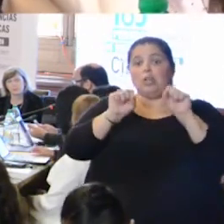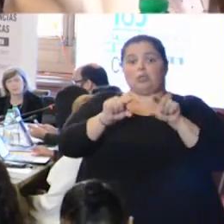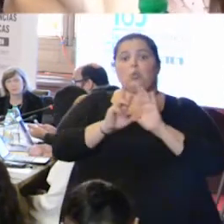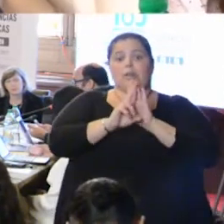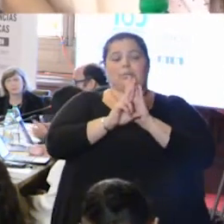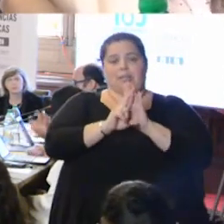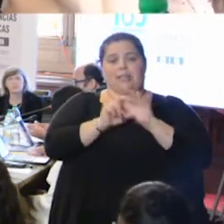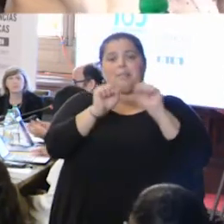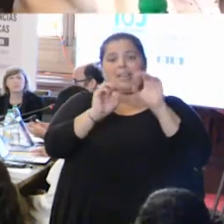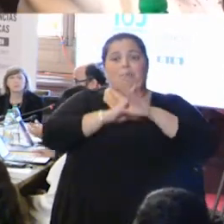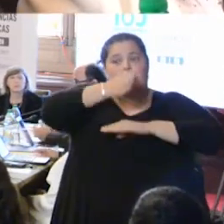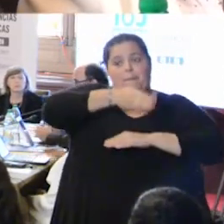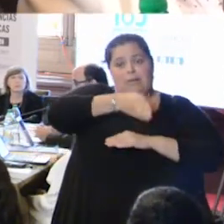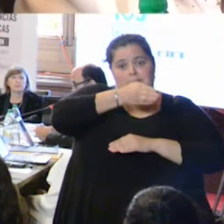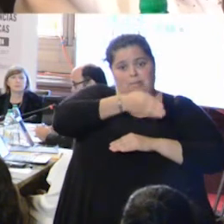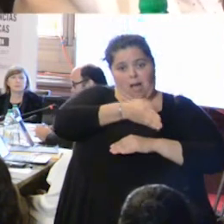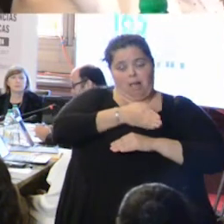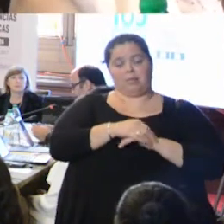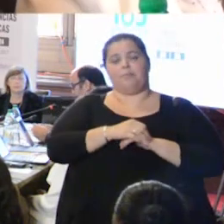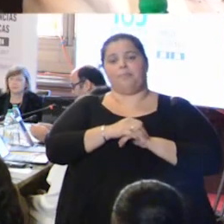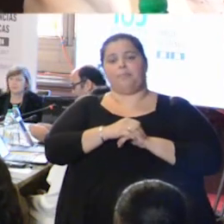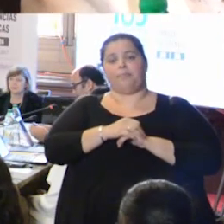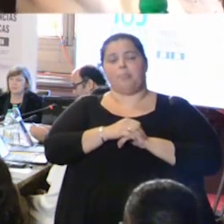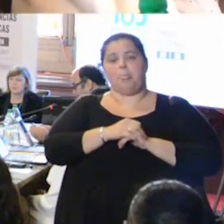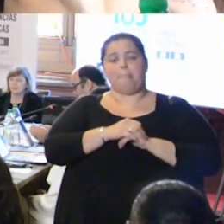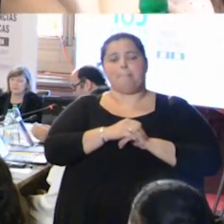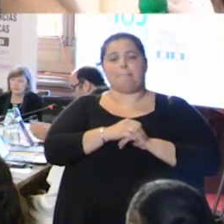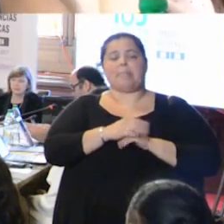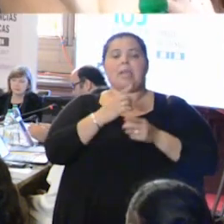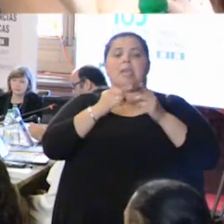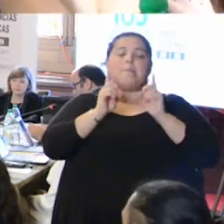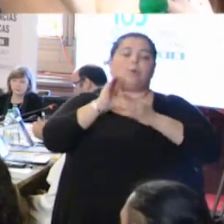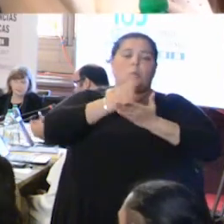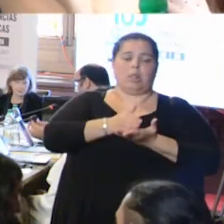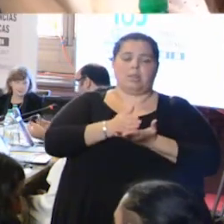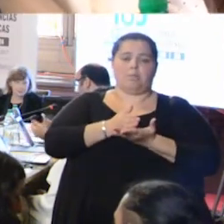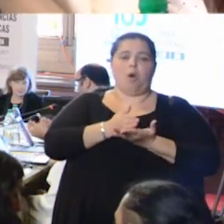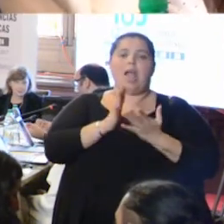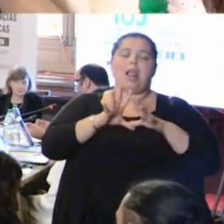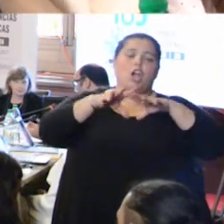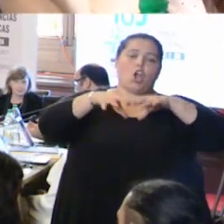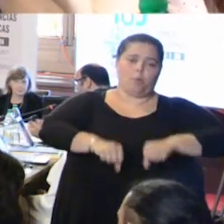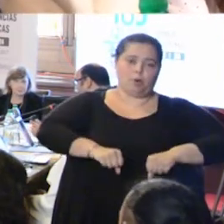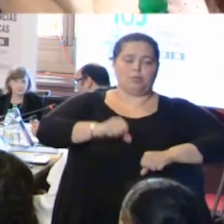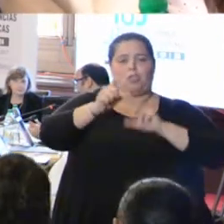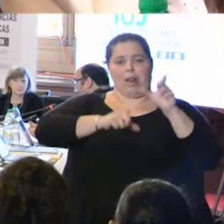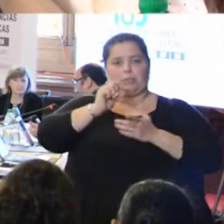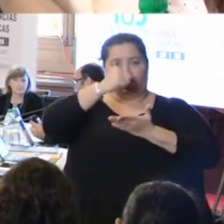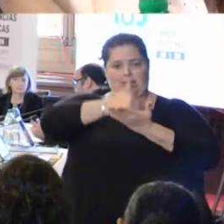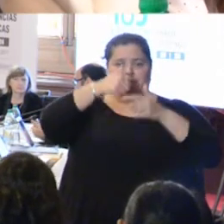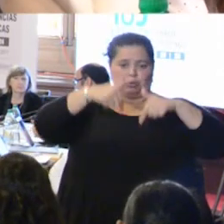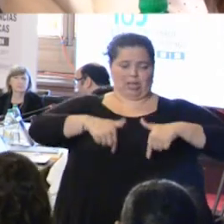en ese proceso de concertación nacional. Y por último, el compromiso de los que estamos en esta mesa de parte del